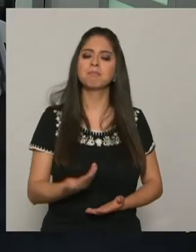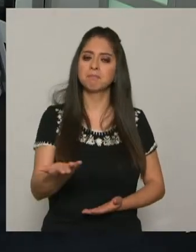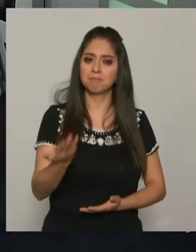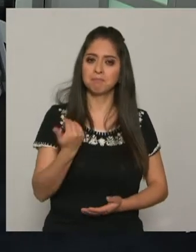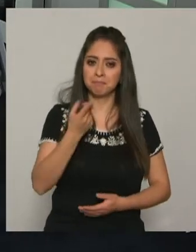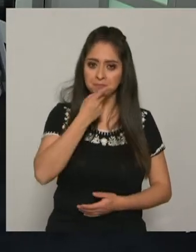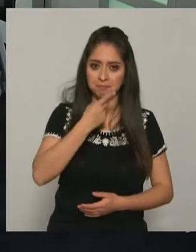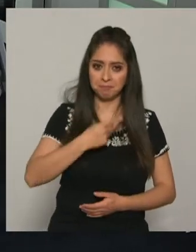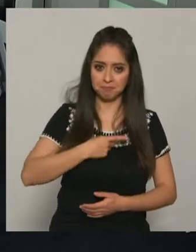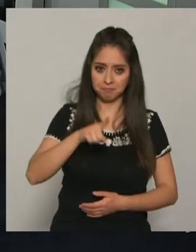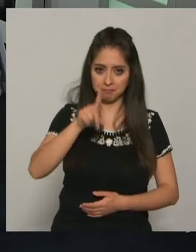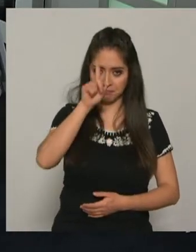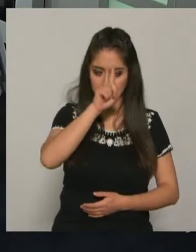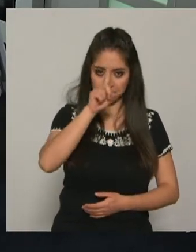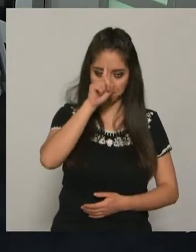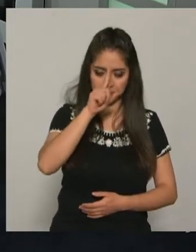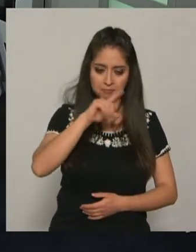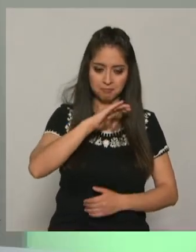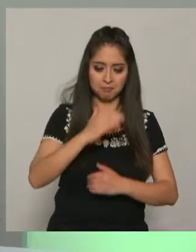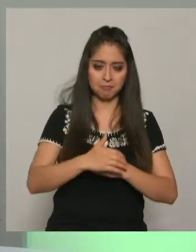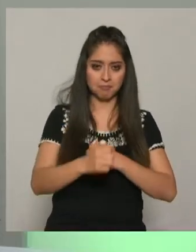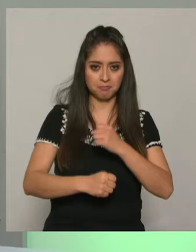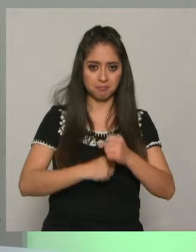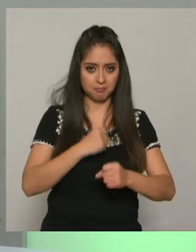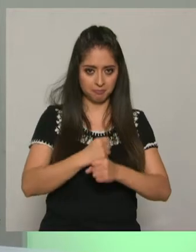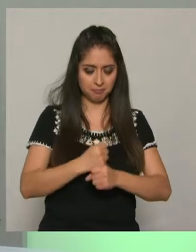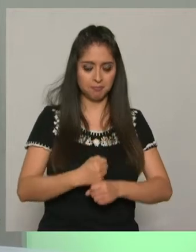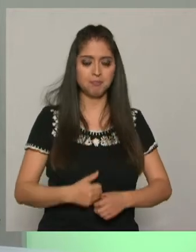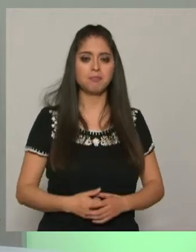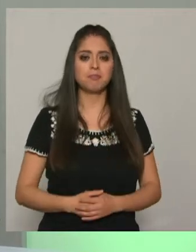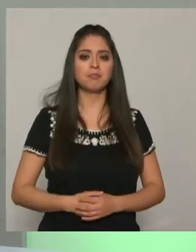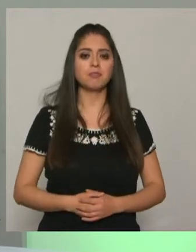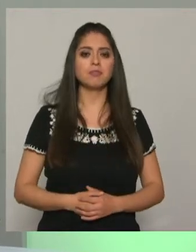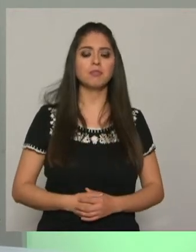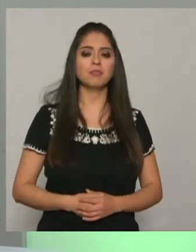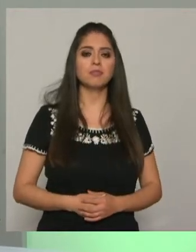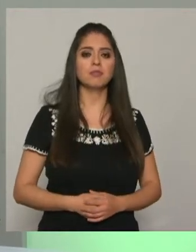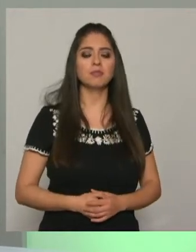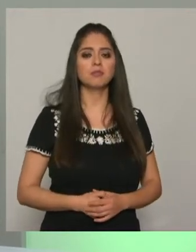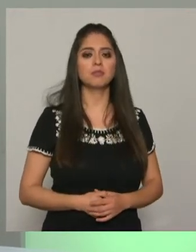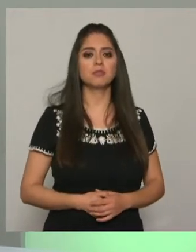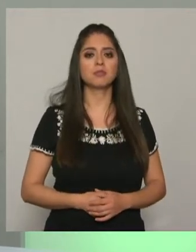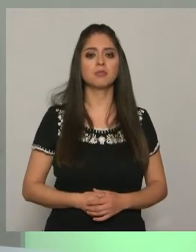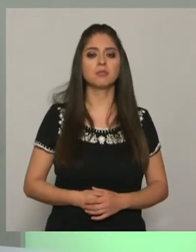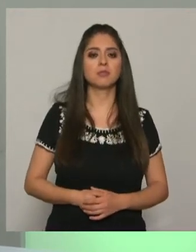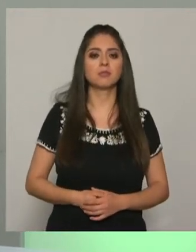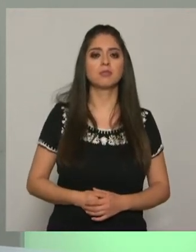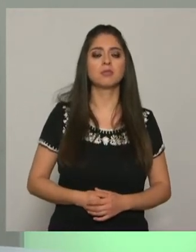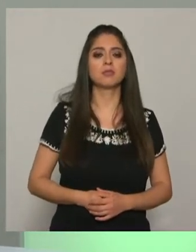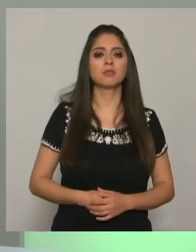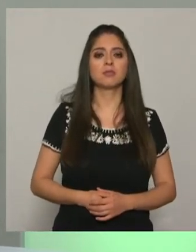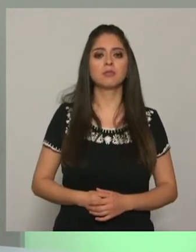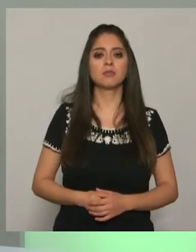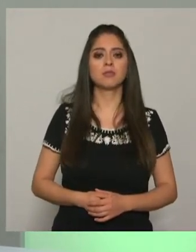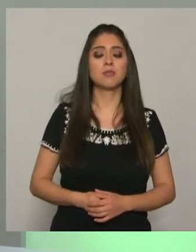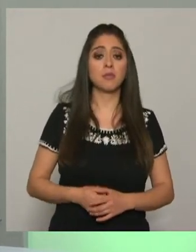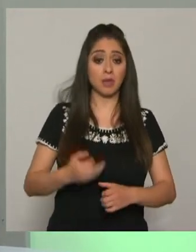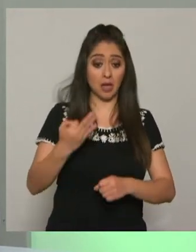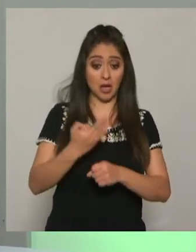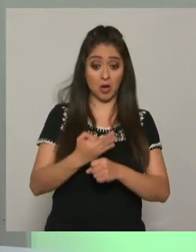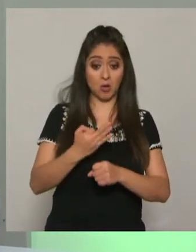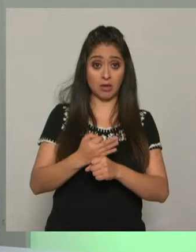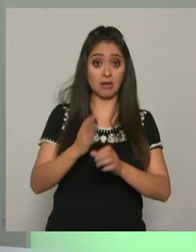estas recomendaciones de fin de año? Ya estamos por recibir, ahora sí, parte de los